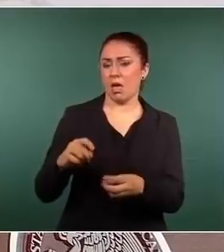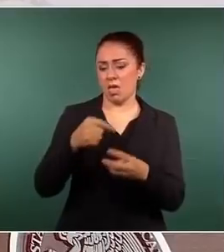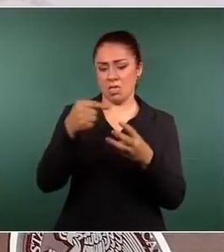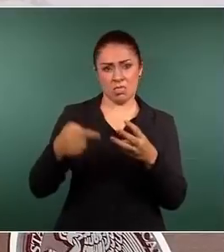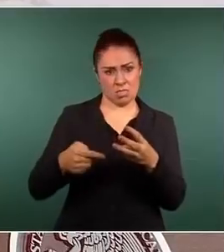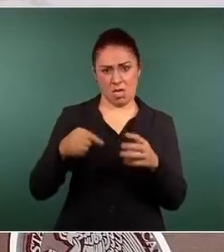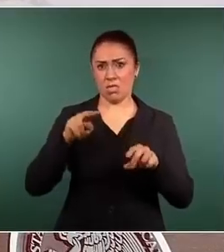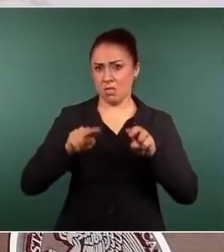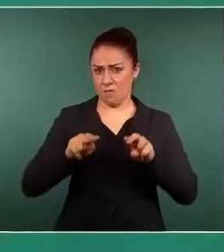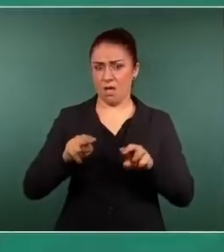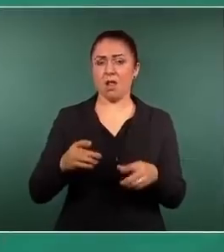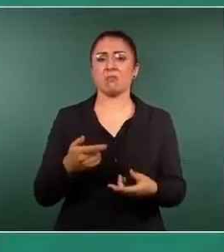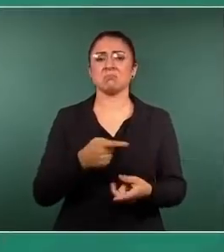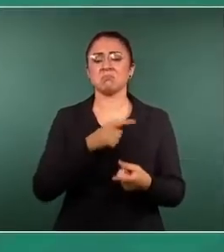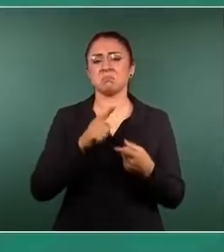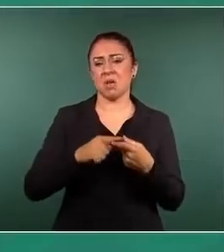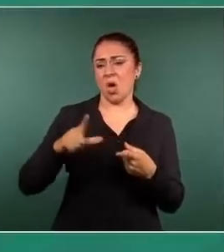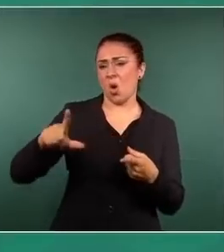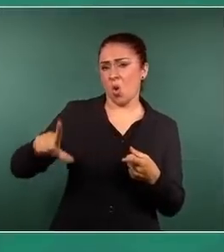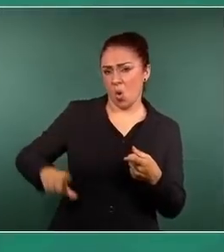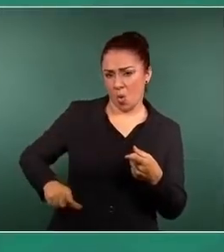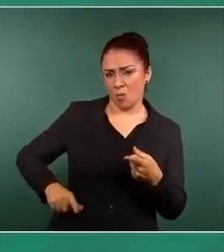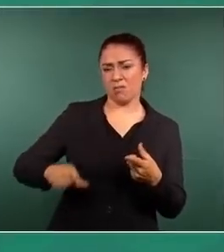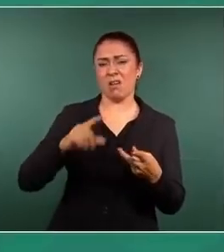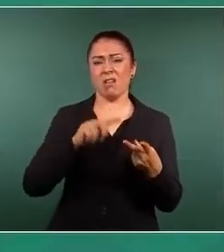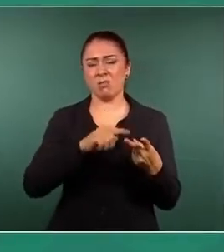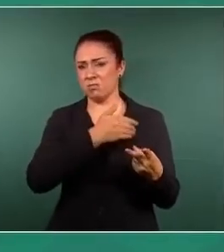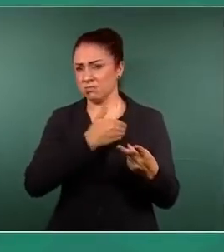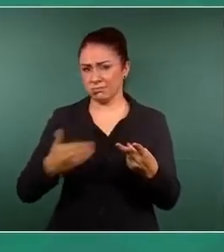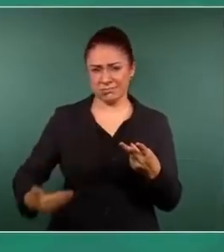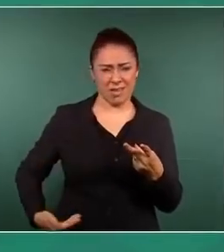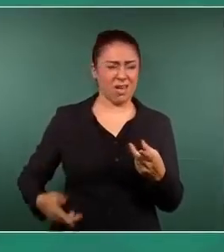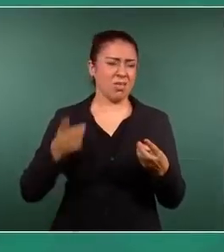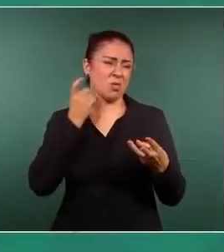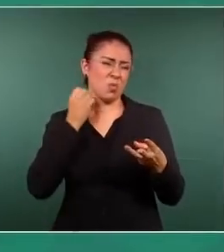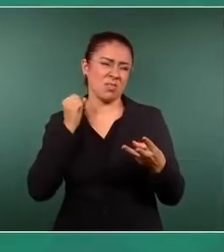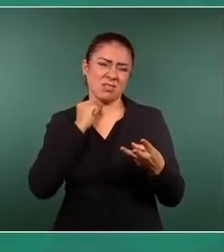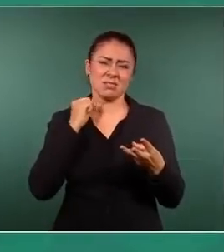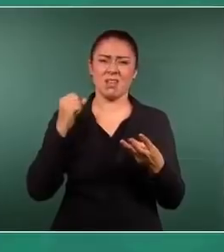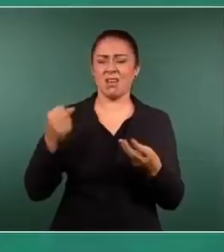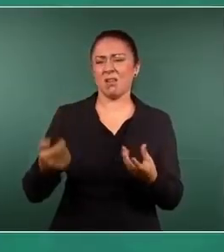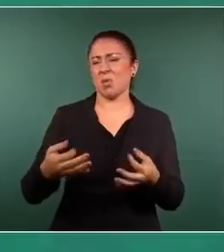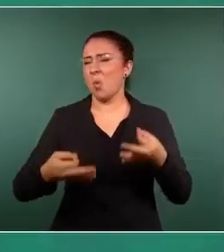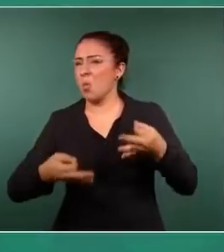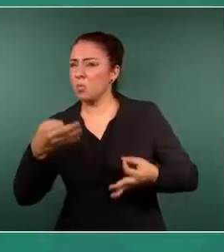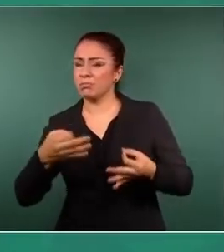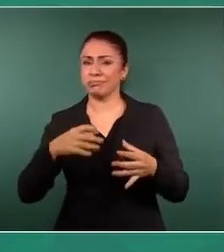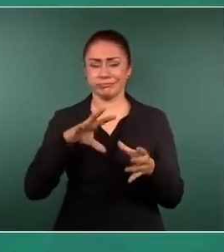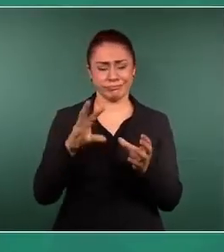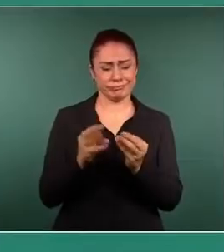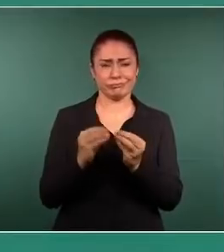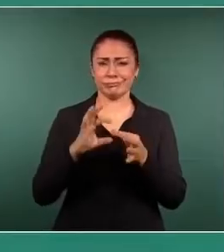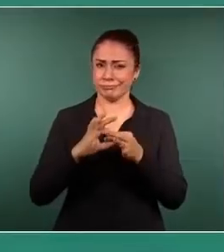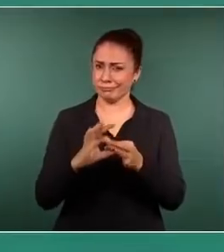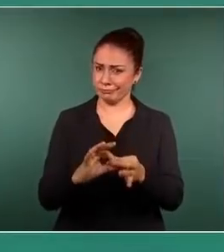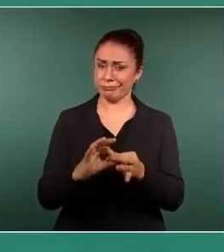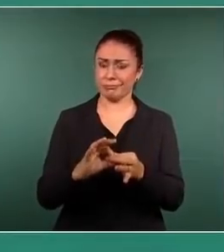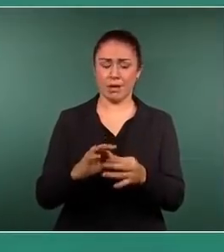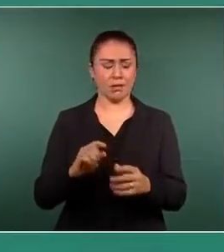de gobierno y hoy los resultados nos demuestran que vamos por buen camino